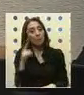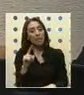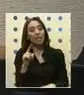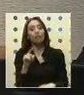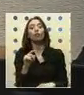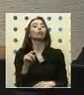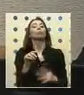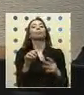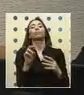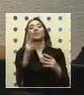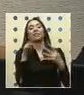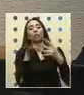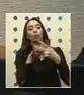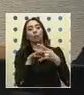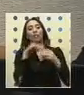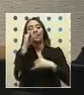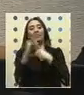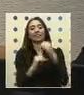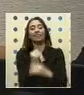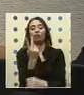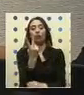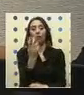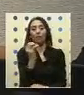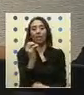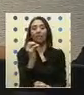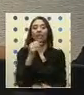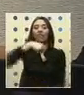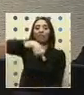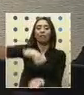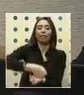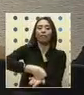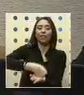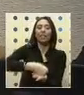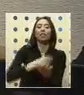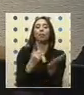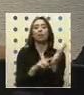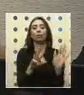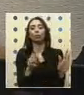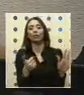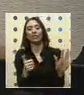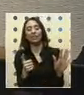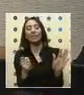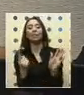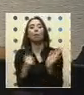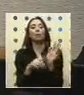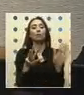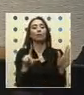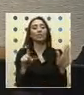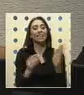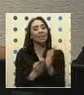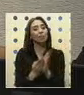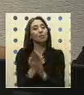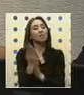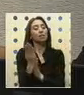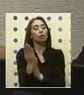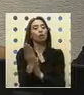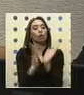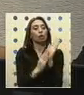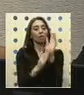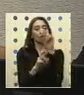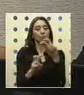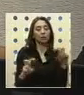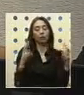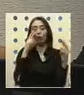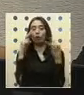segunda mitad del siglo XX, particularmente desde fines de la década de los años 60 y principios de los años 70, el estudio sobre la